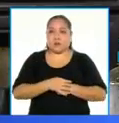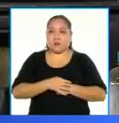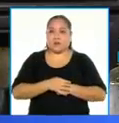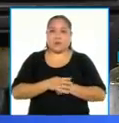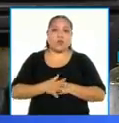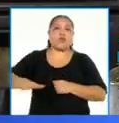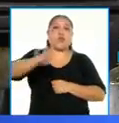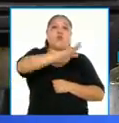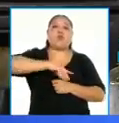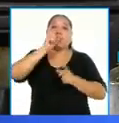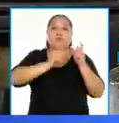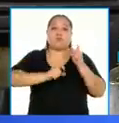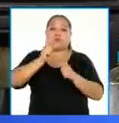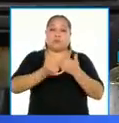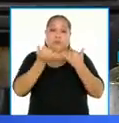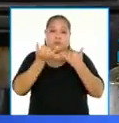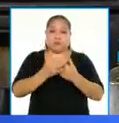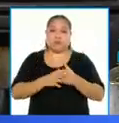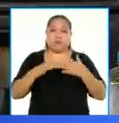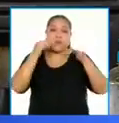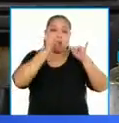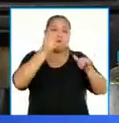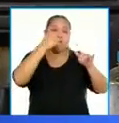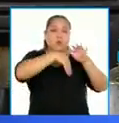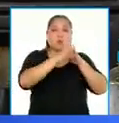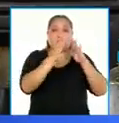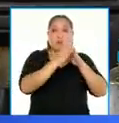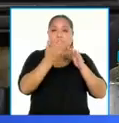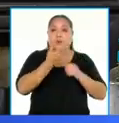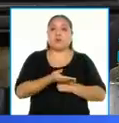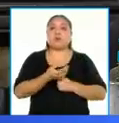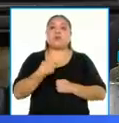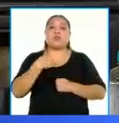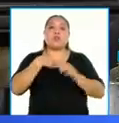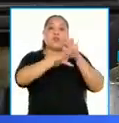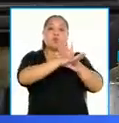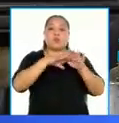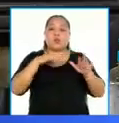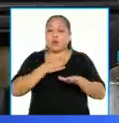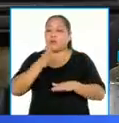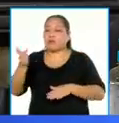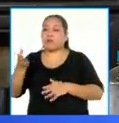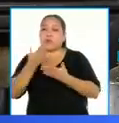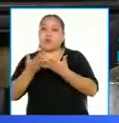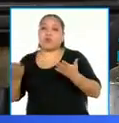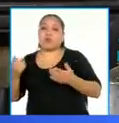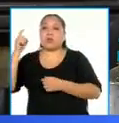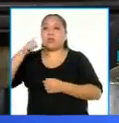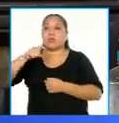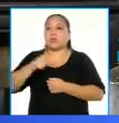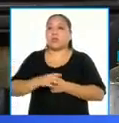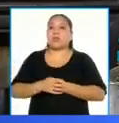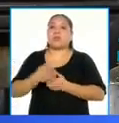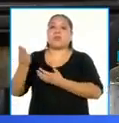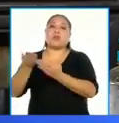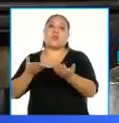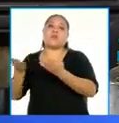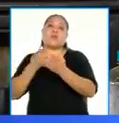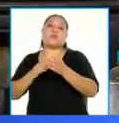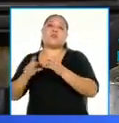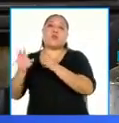todas las personas actualmente nos quedamos en casa y salvo aquellas actividades que se han denominado como